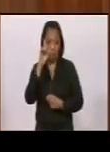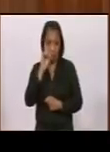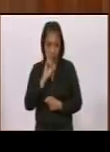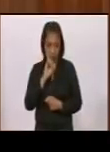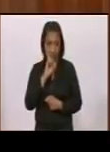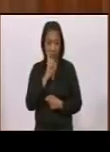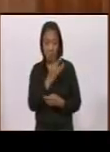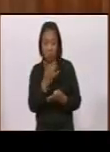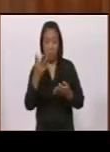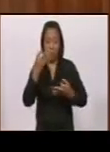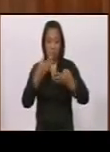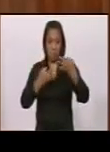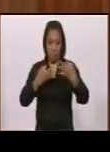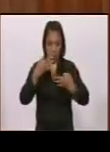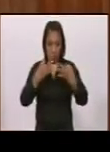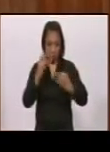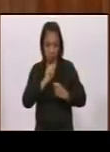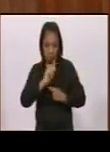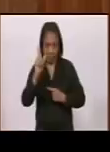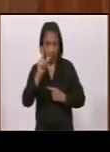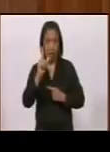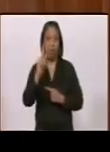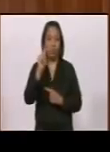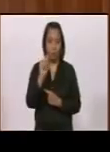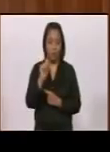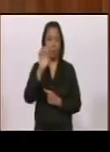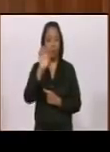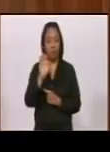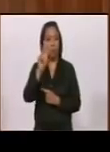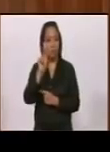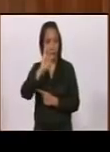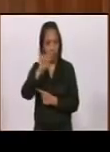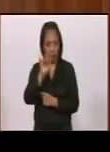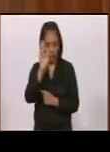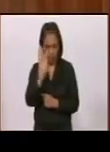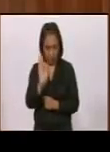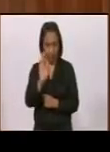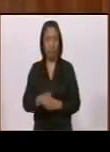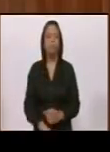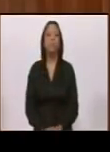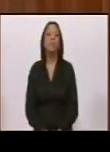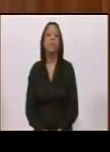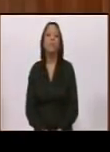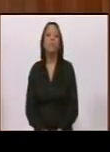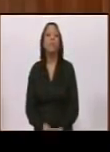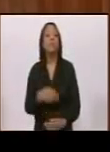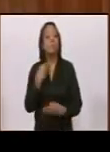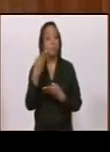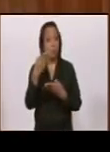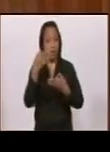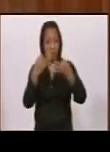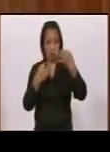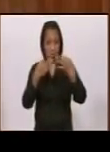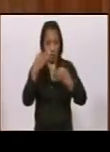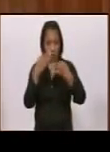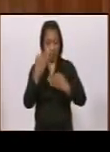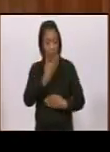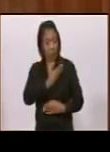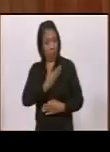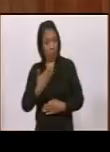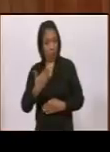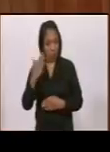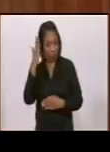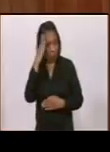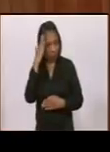y magistrados del Tribunal Electoral del Poder Judicial de la Federación, señor Ministro Presidente de